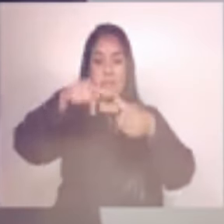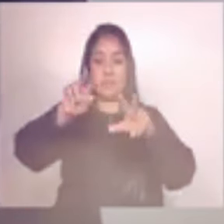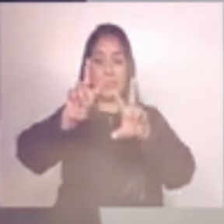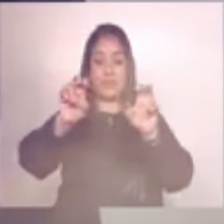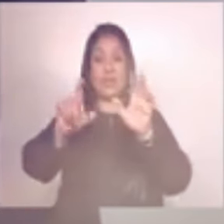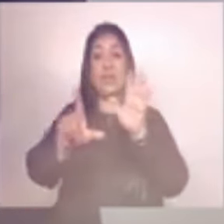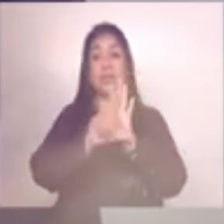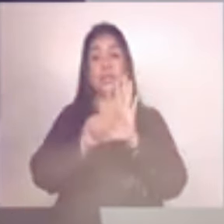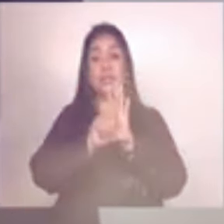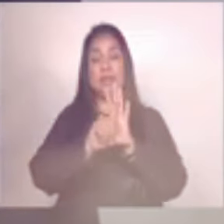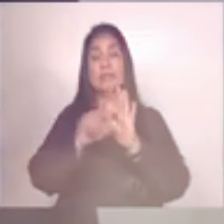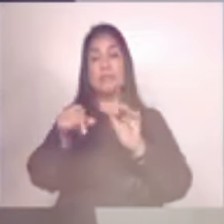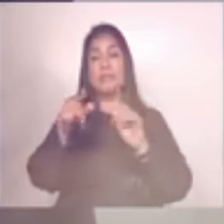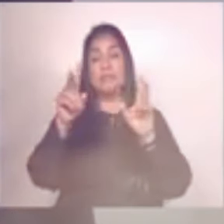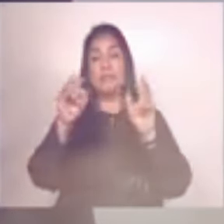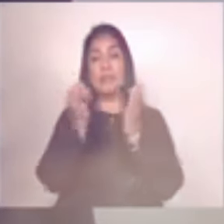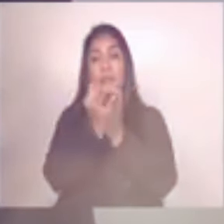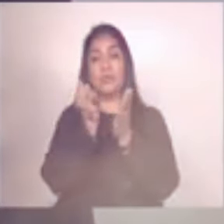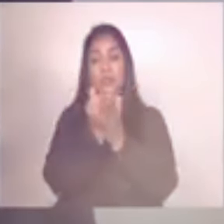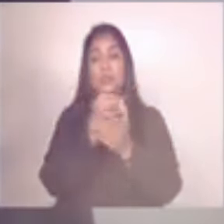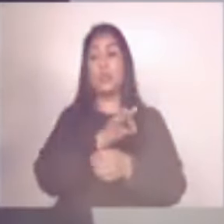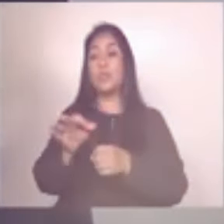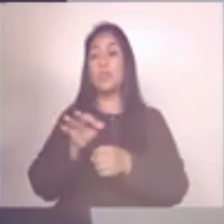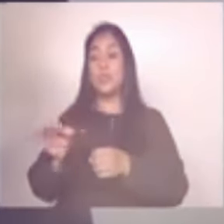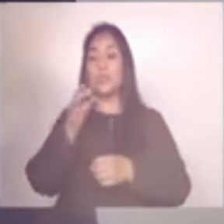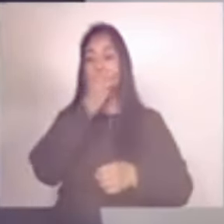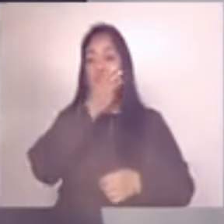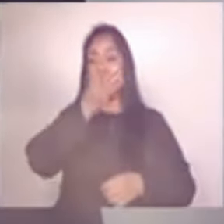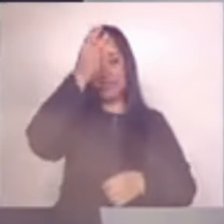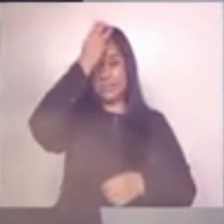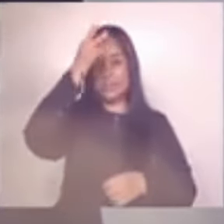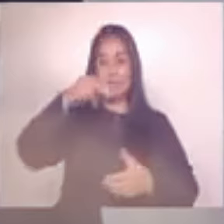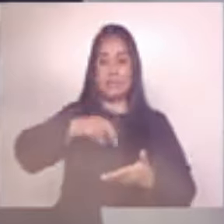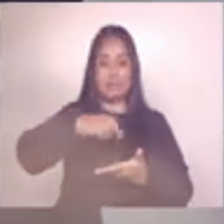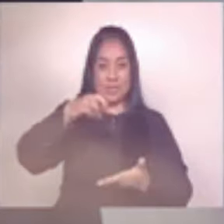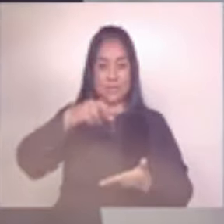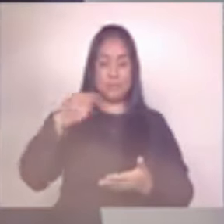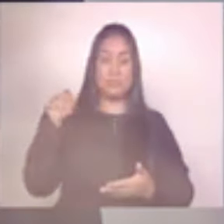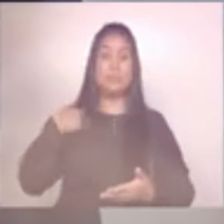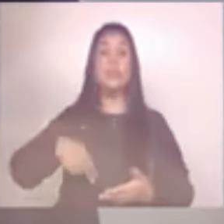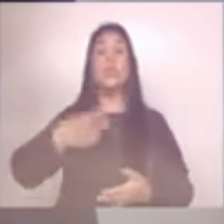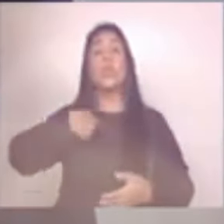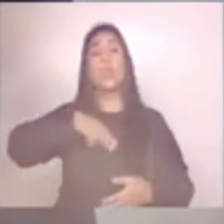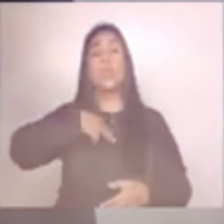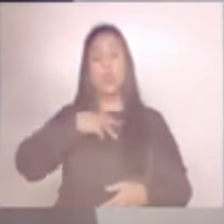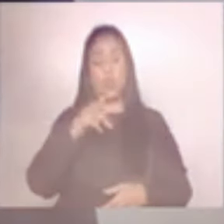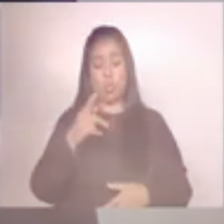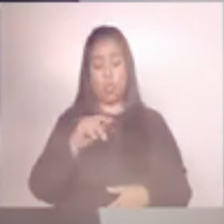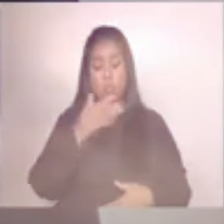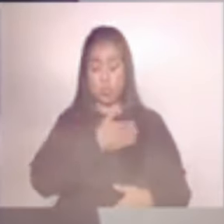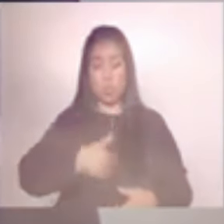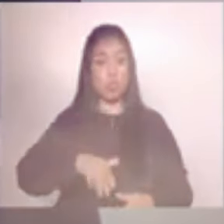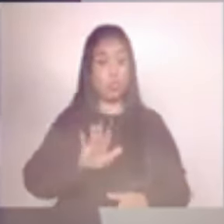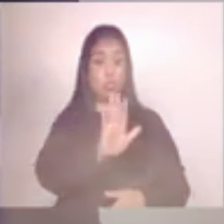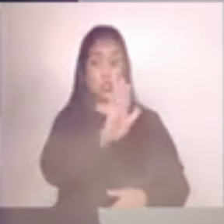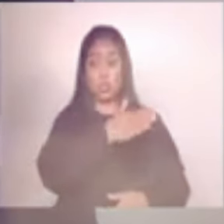institucional de pueblos indígenas y originarios en el país. Nuestro gobierno, su gobierno, el